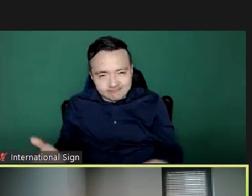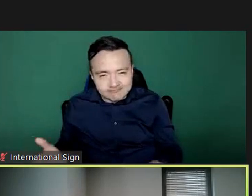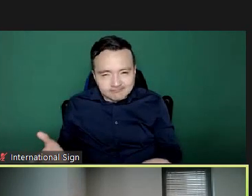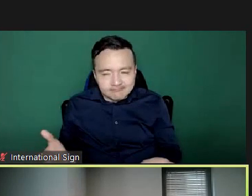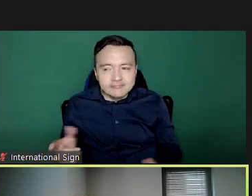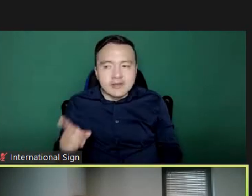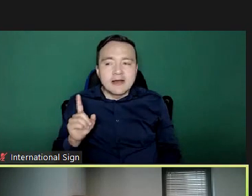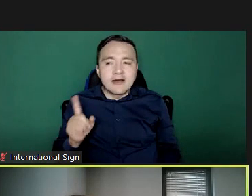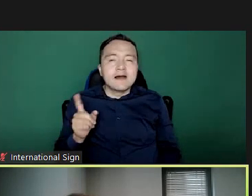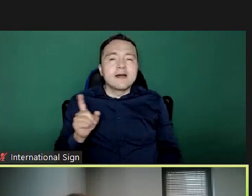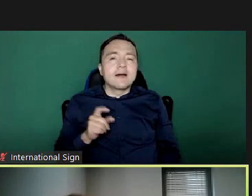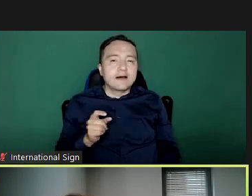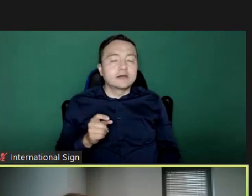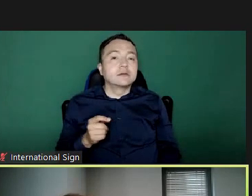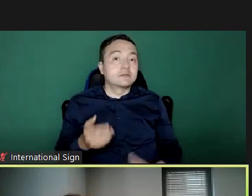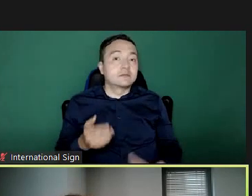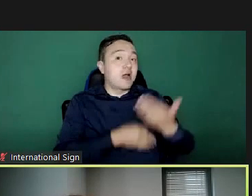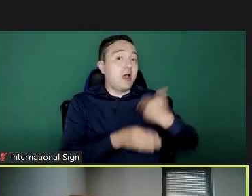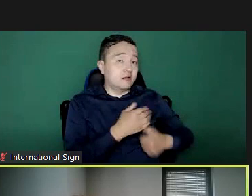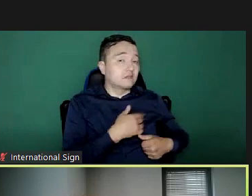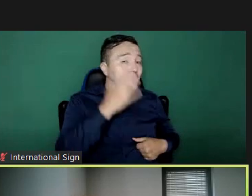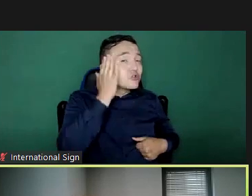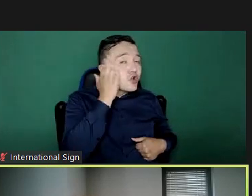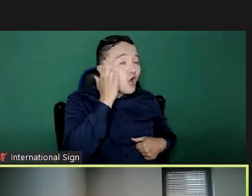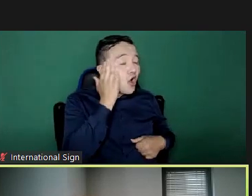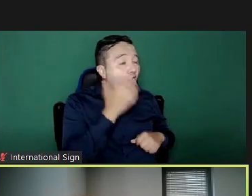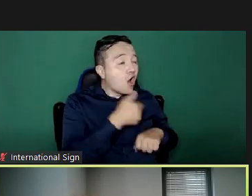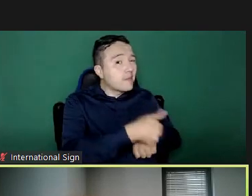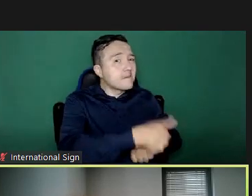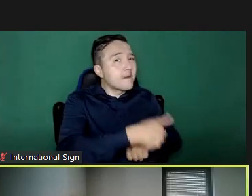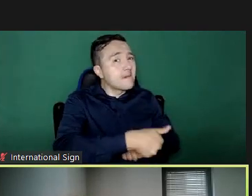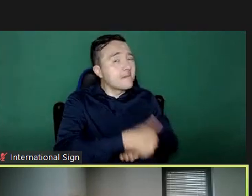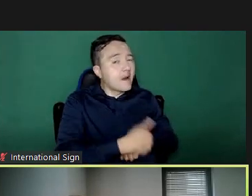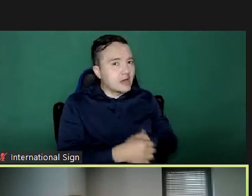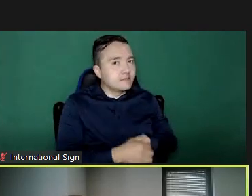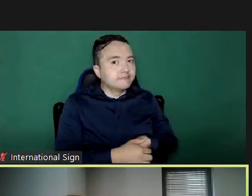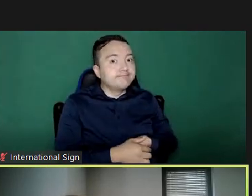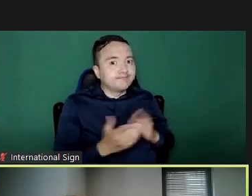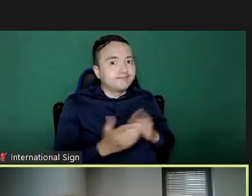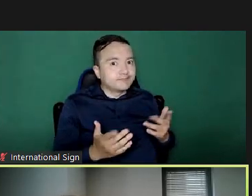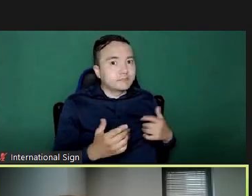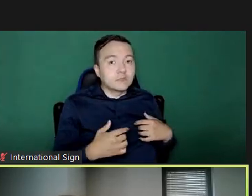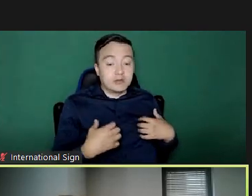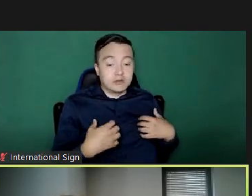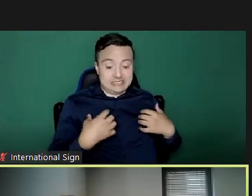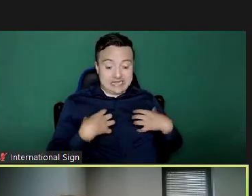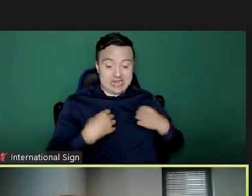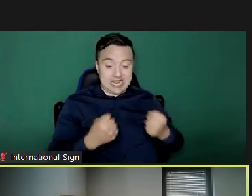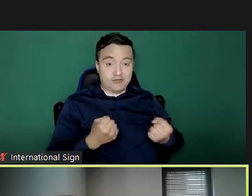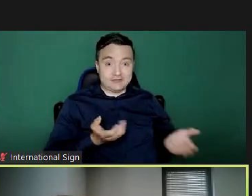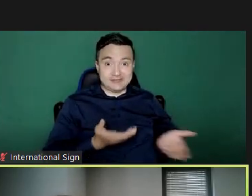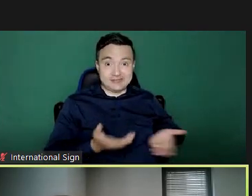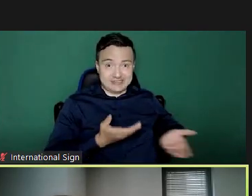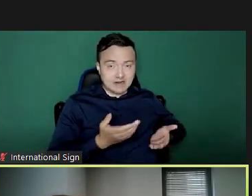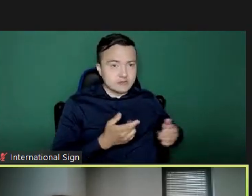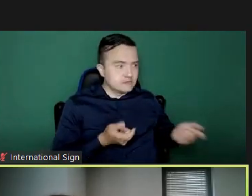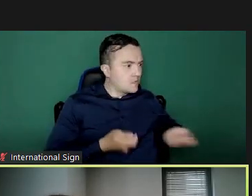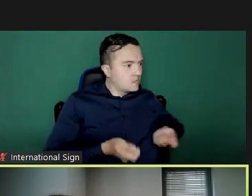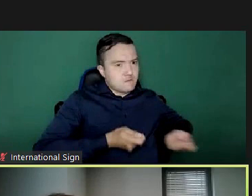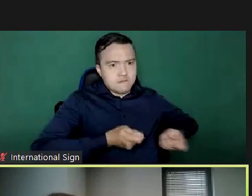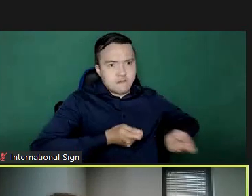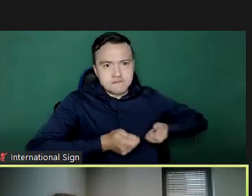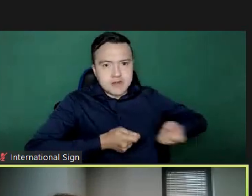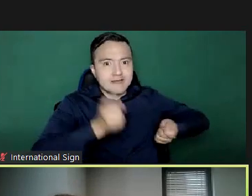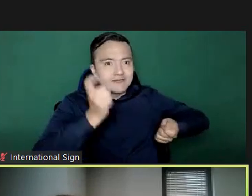ya conocidos. Hemos visto que los servicios de salud han tenido que lidiar con la afluencia de servicios de pacientes con